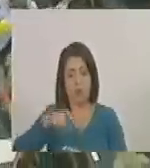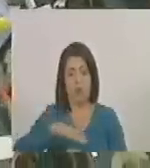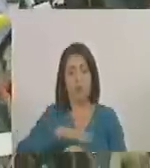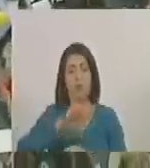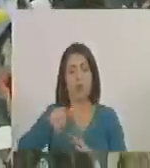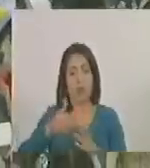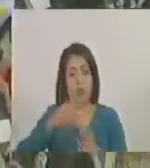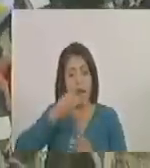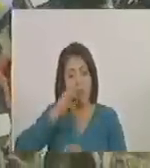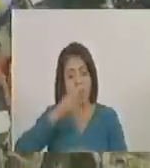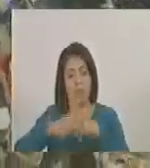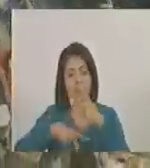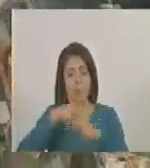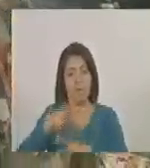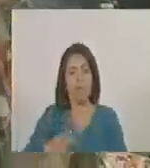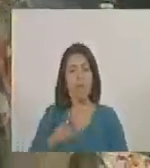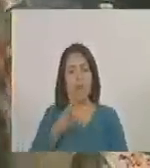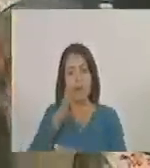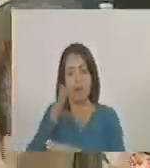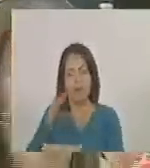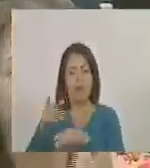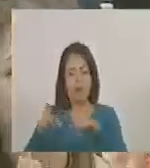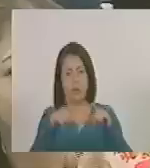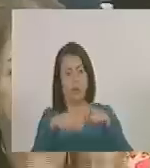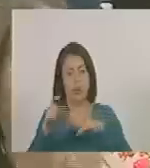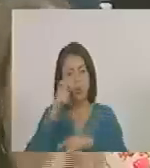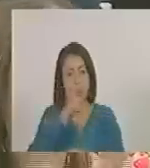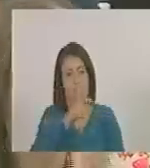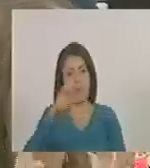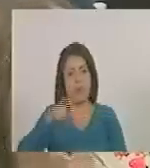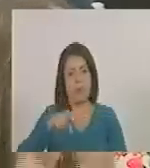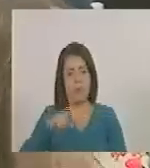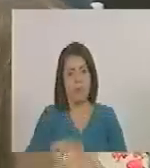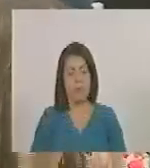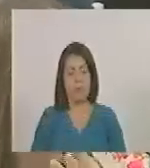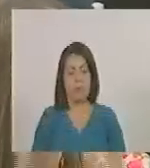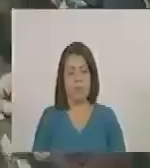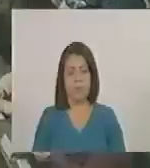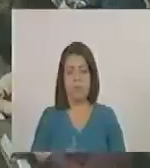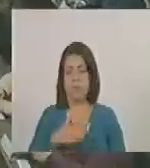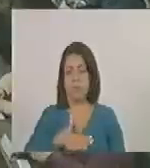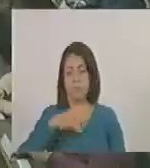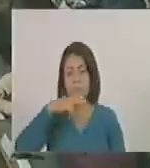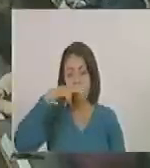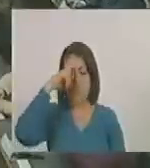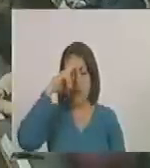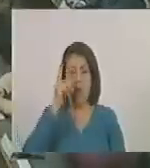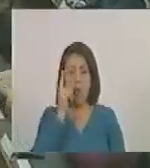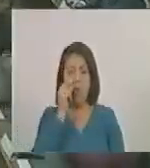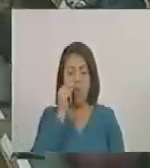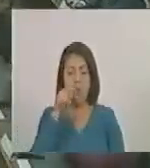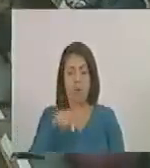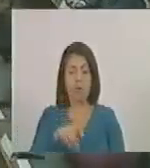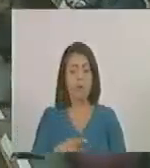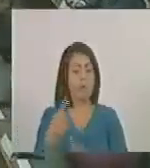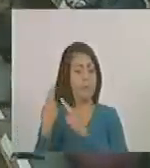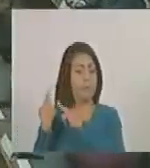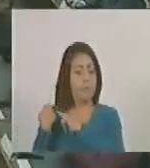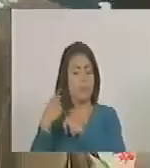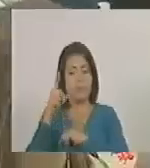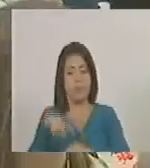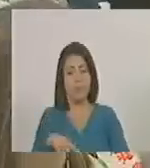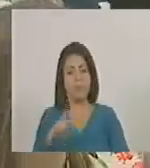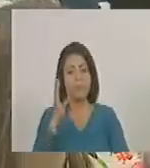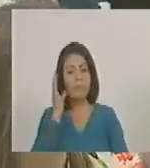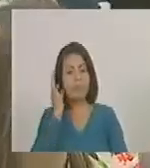que el café y la producción del café llegue donde la población la necesita. Mi papá es de esos hombres y mi papá representa también a